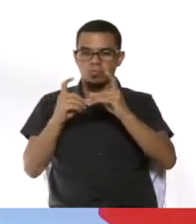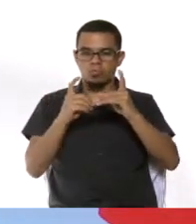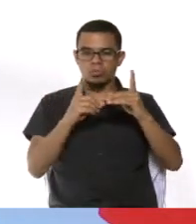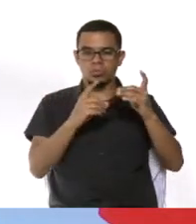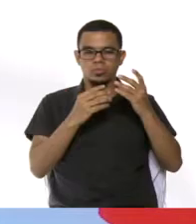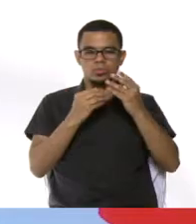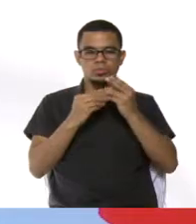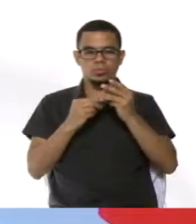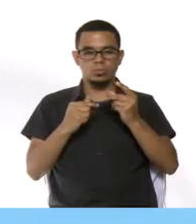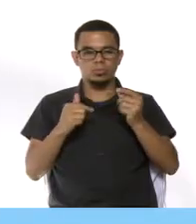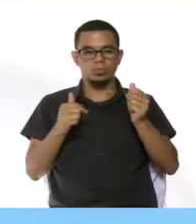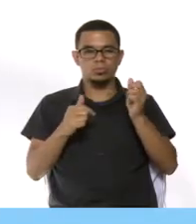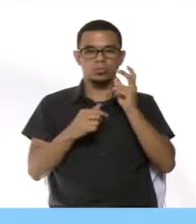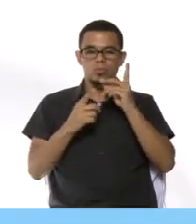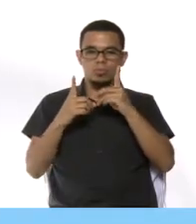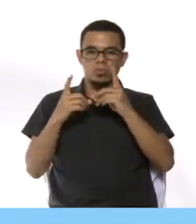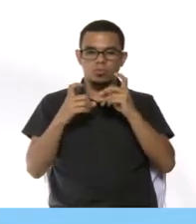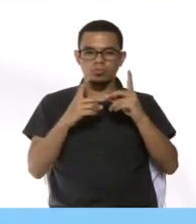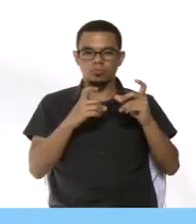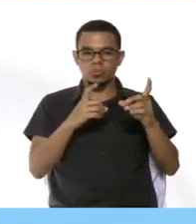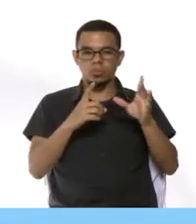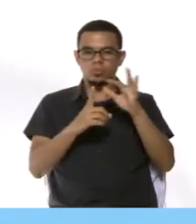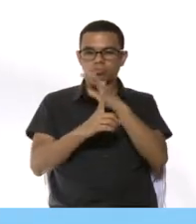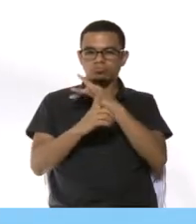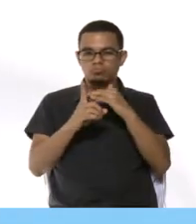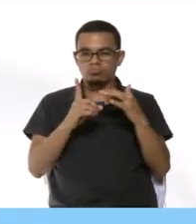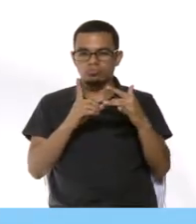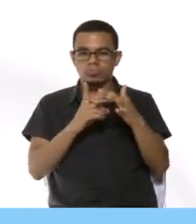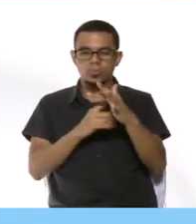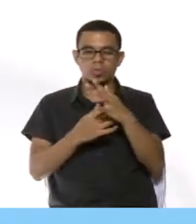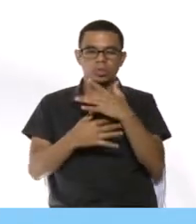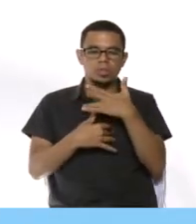música suavecita. Cuando